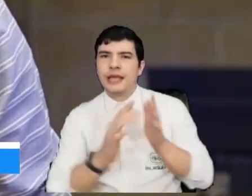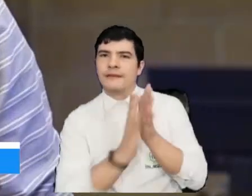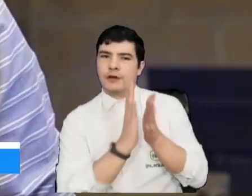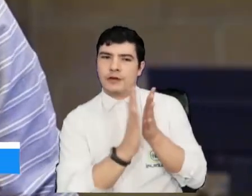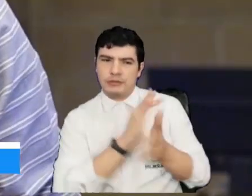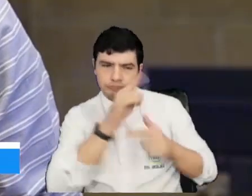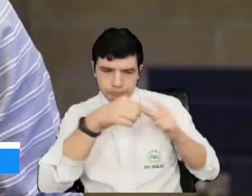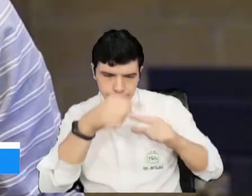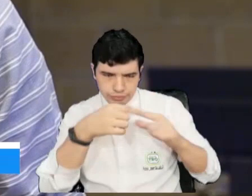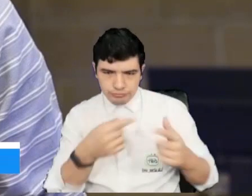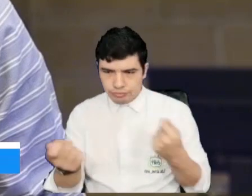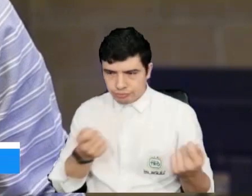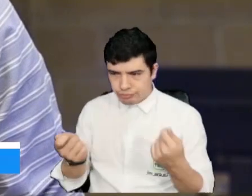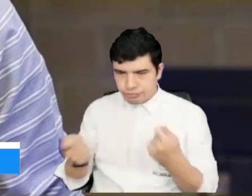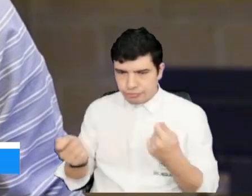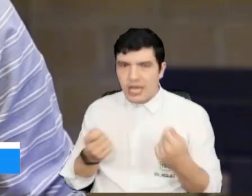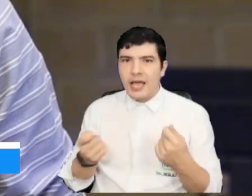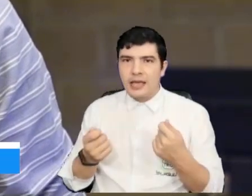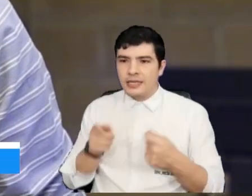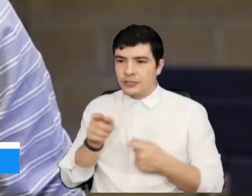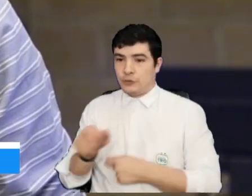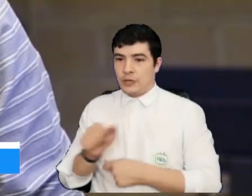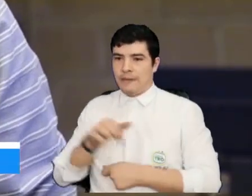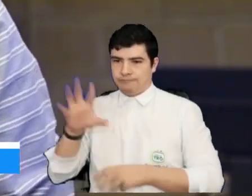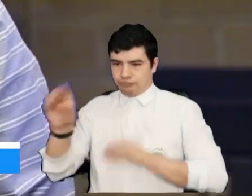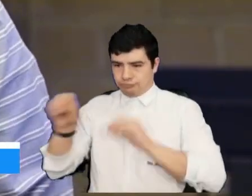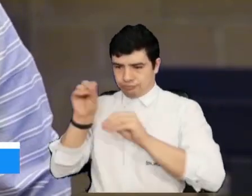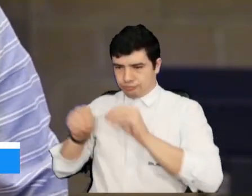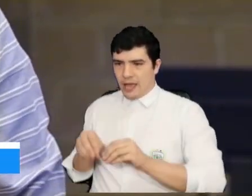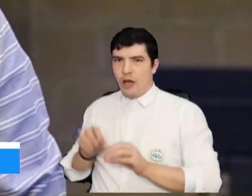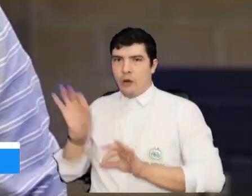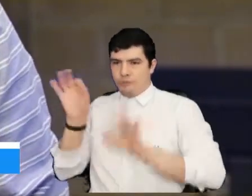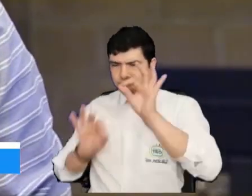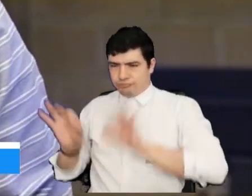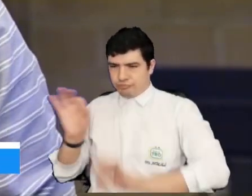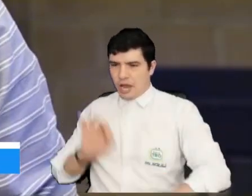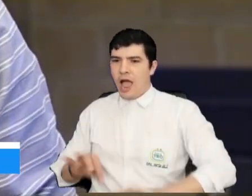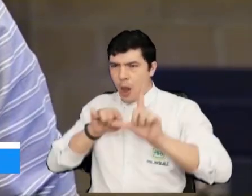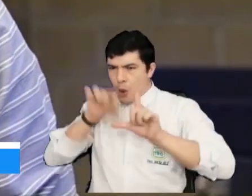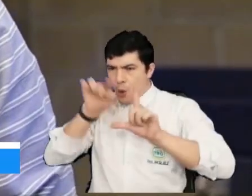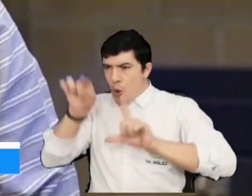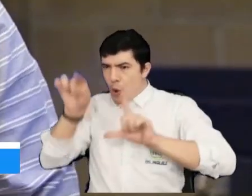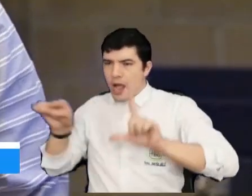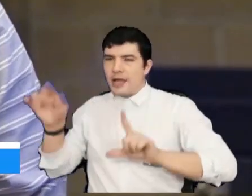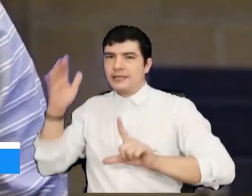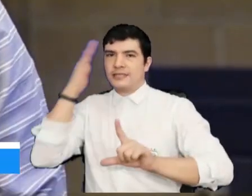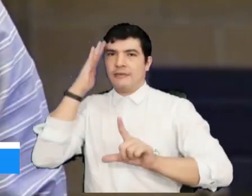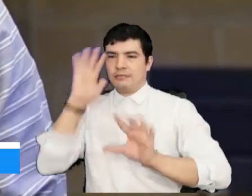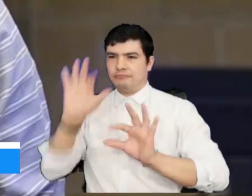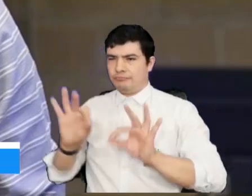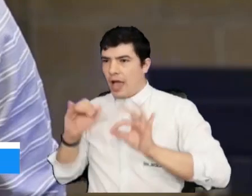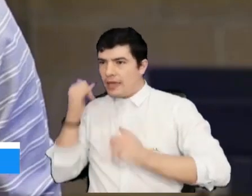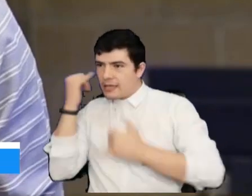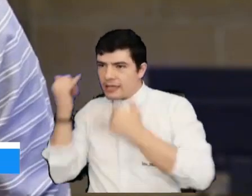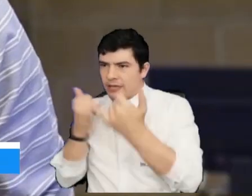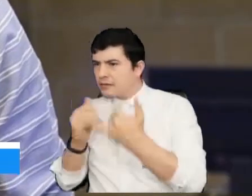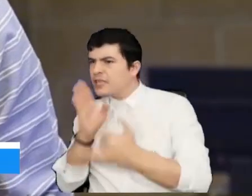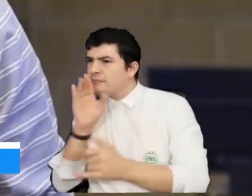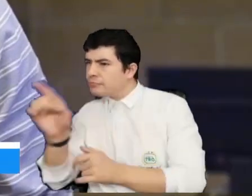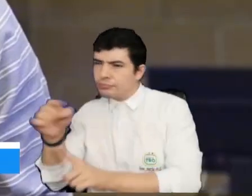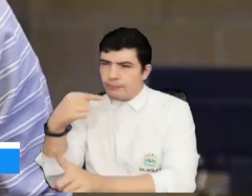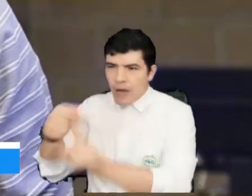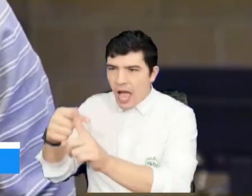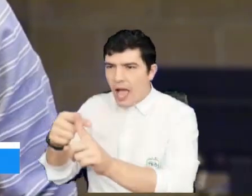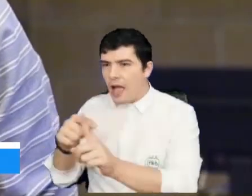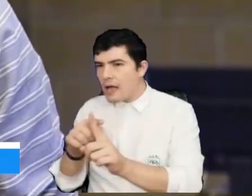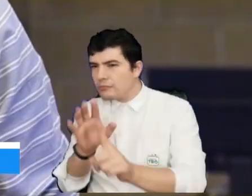el puesto de mando unificado lo que ha querido el día de hoy es tener muy claramente para todos un flujograma en